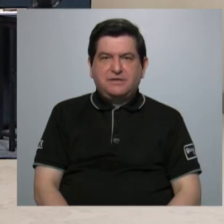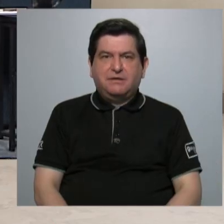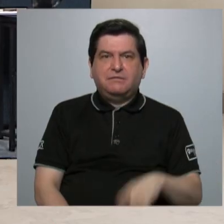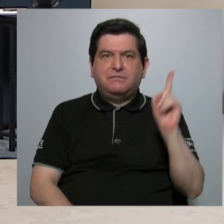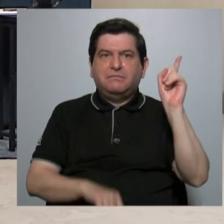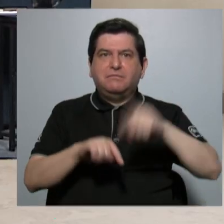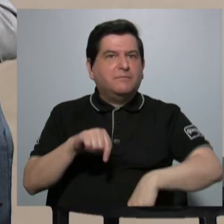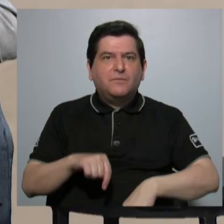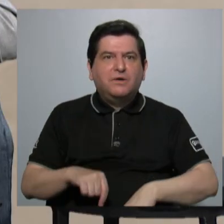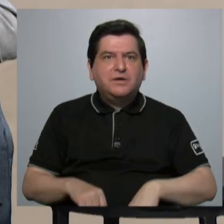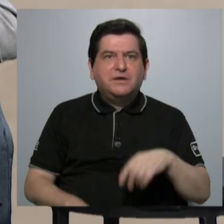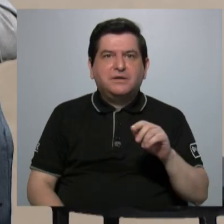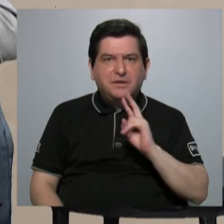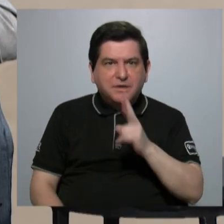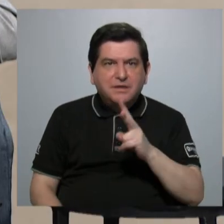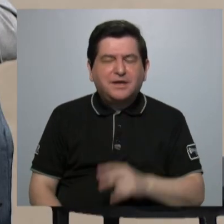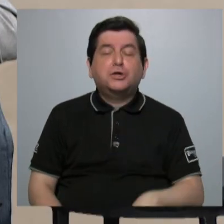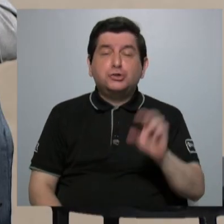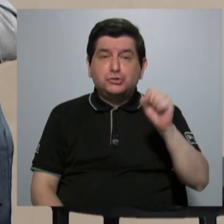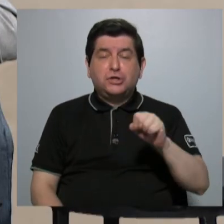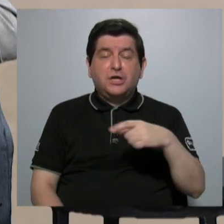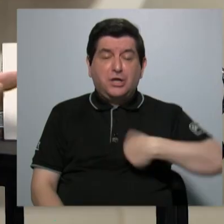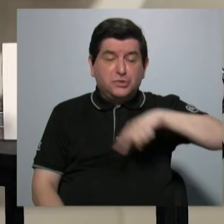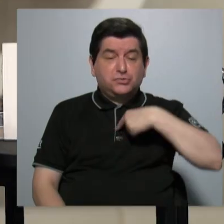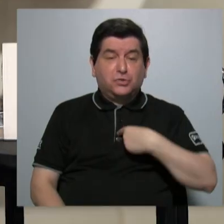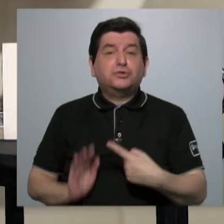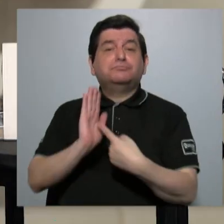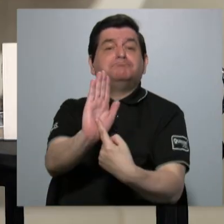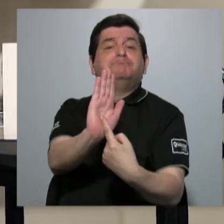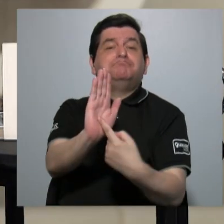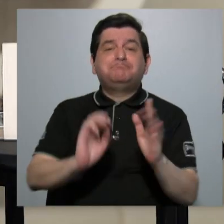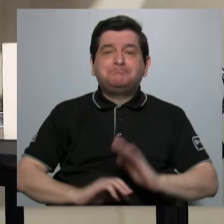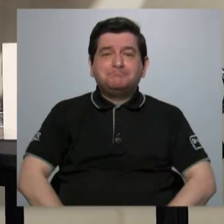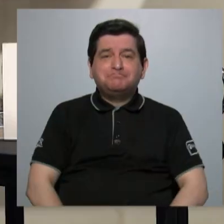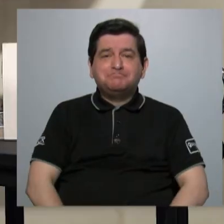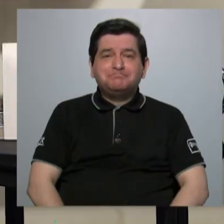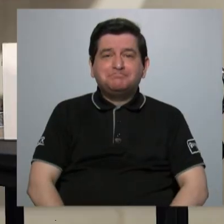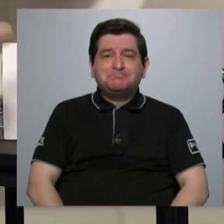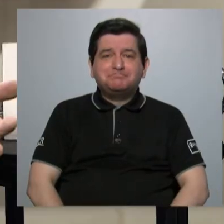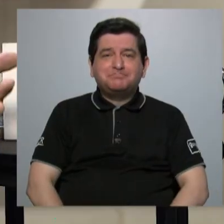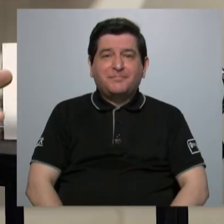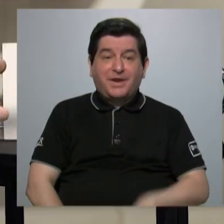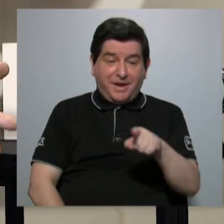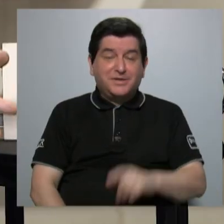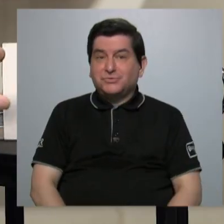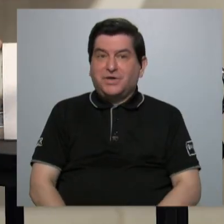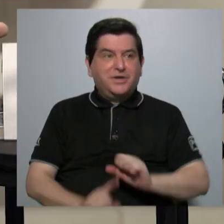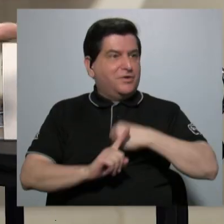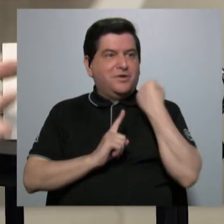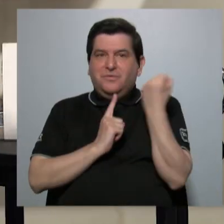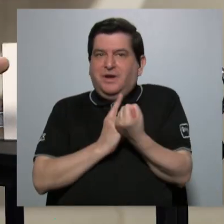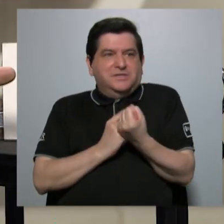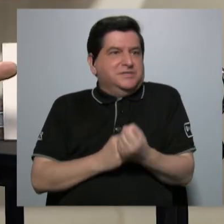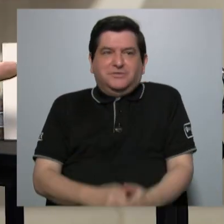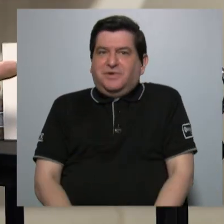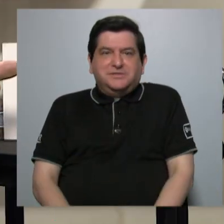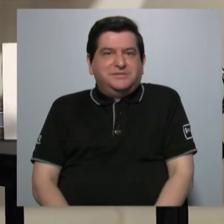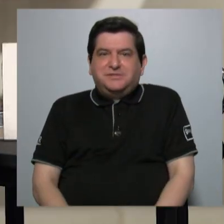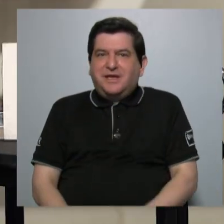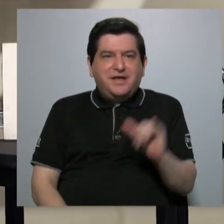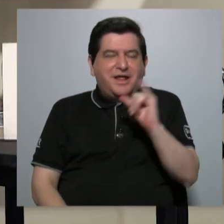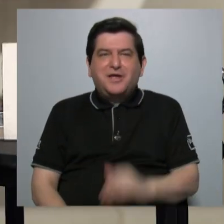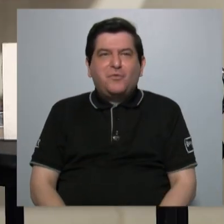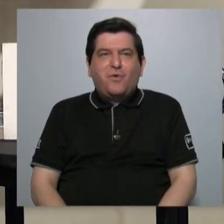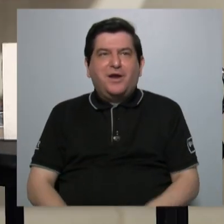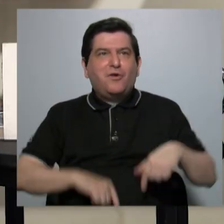ser. Y les decimos, venimos con esto. Era una aventura, era como conquistar la